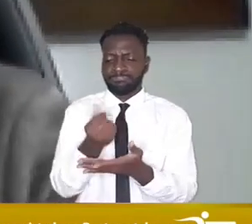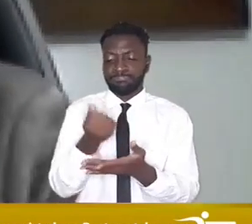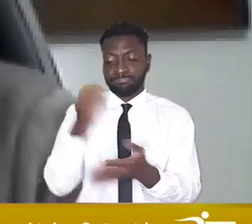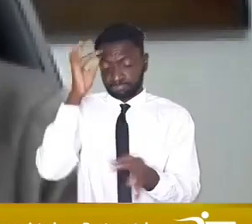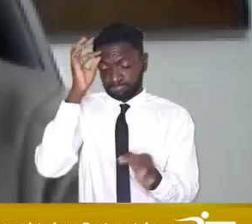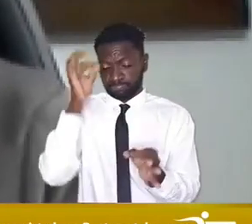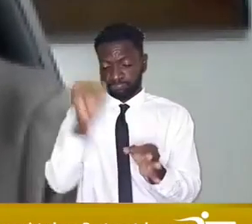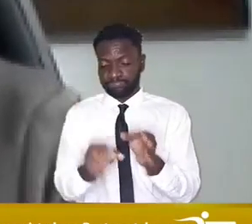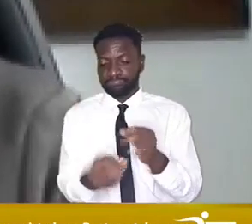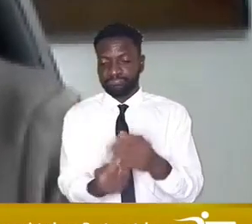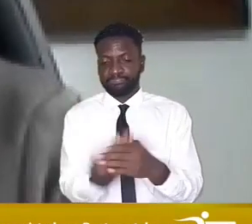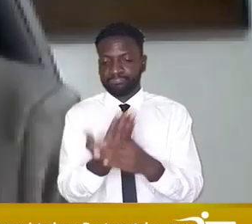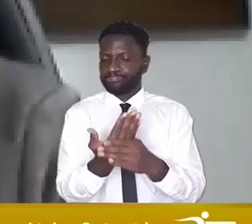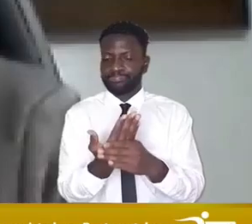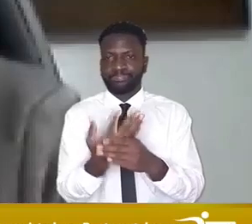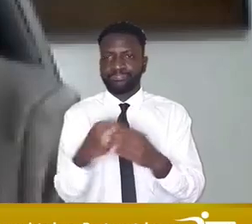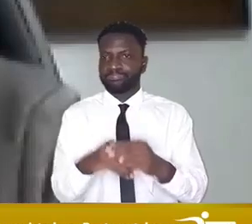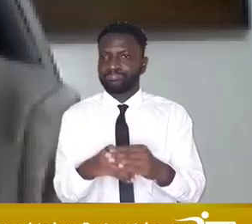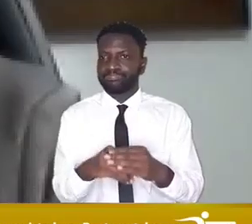prospera.